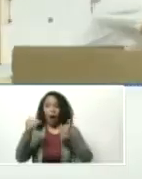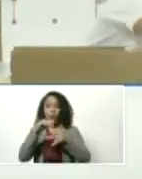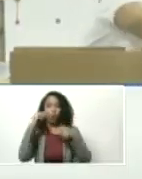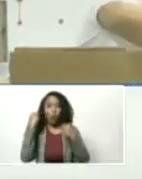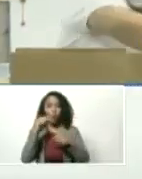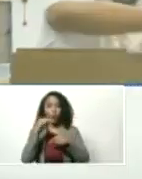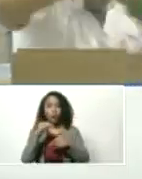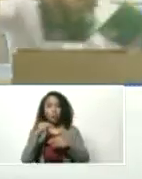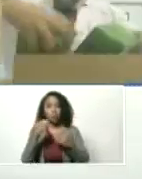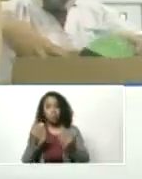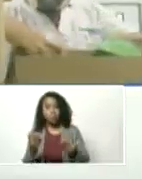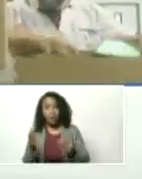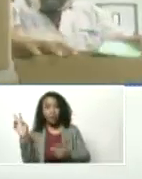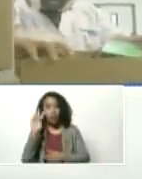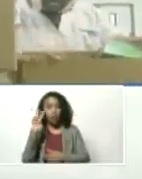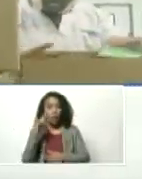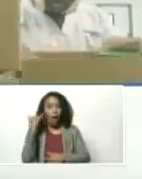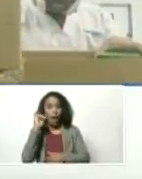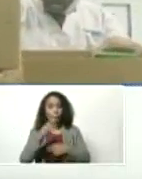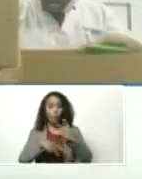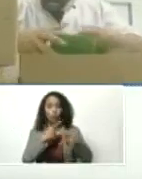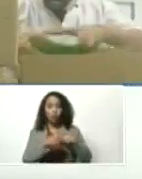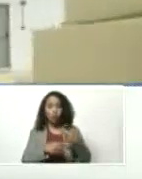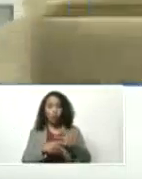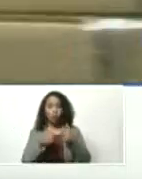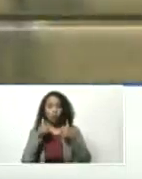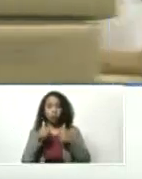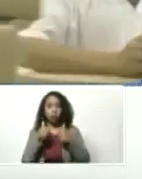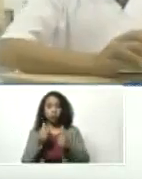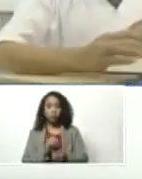y en Venezuela se produce calidad.